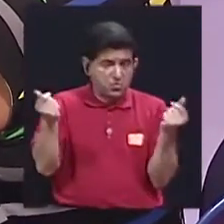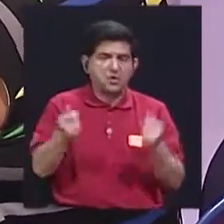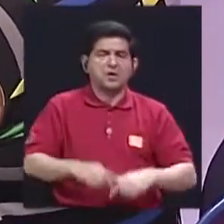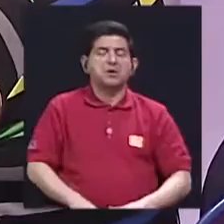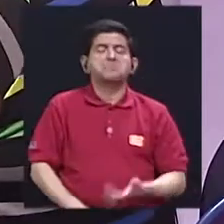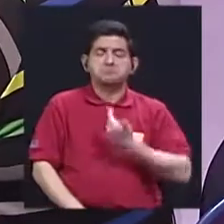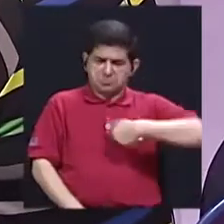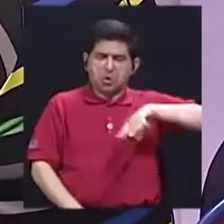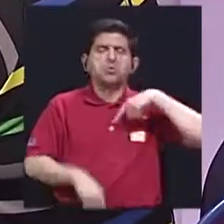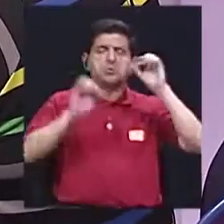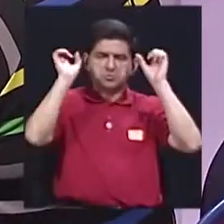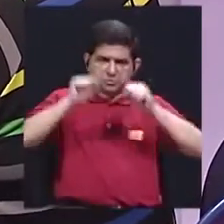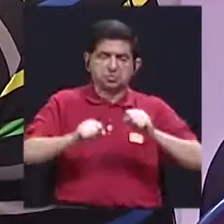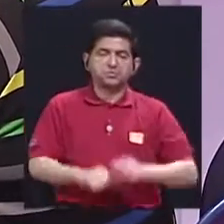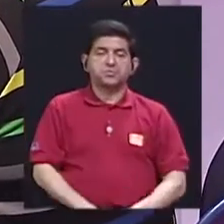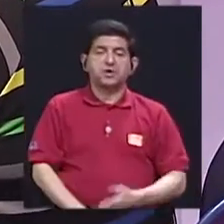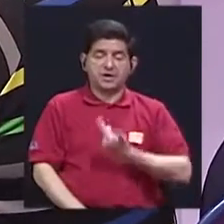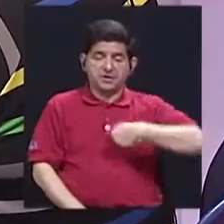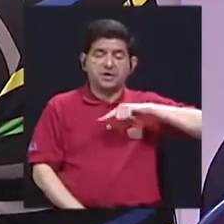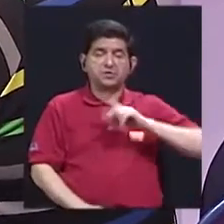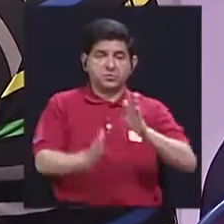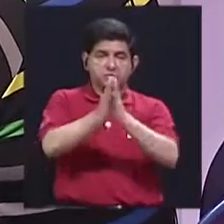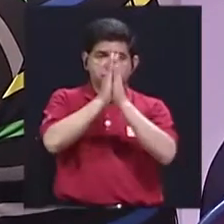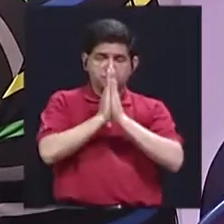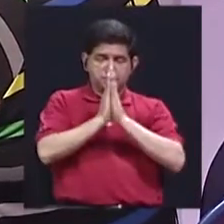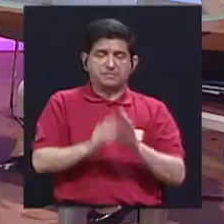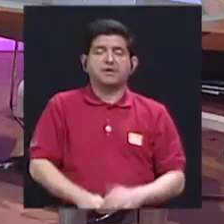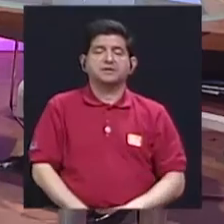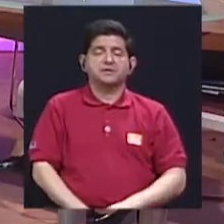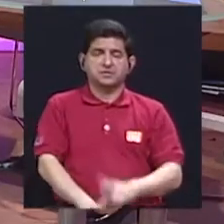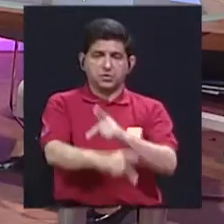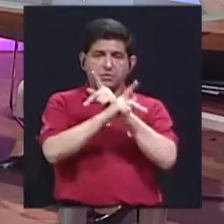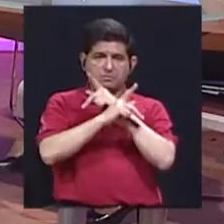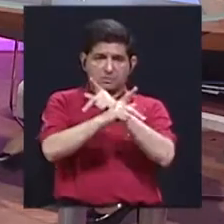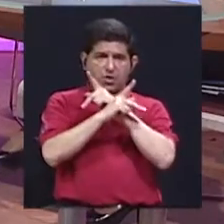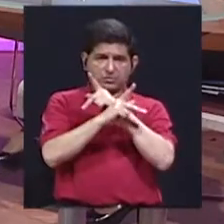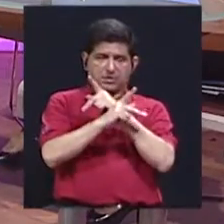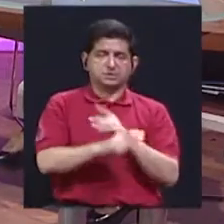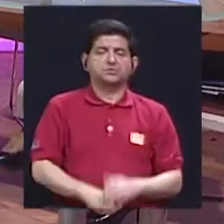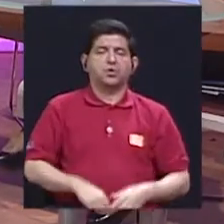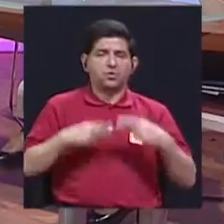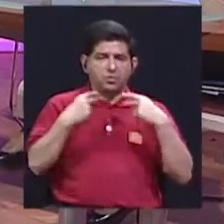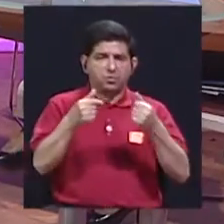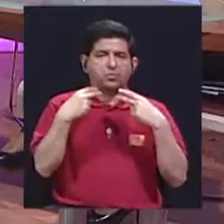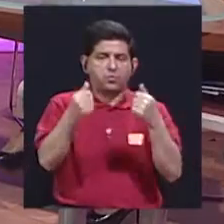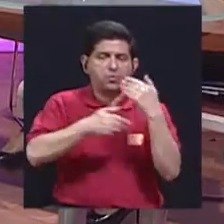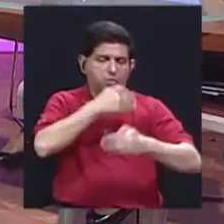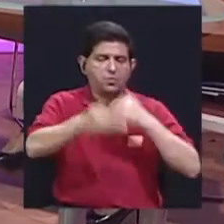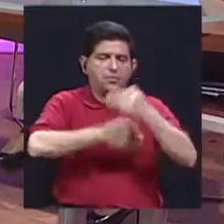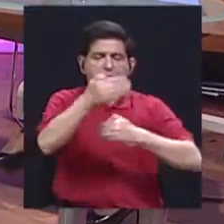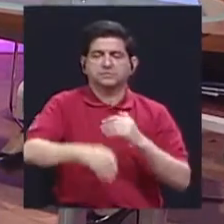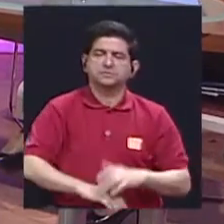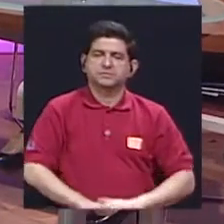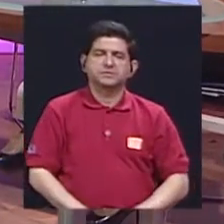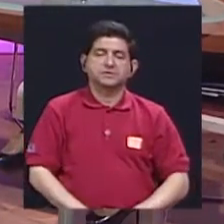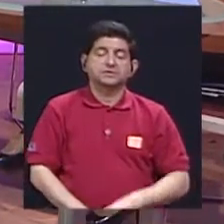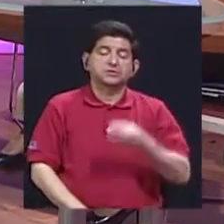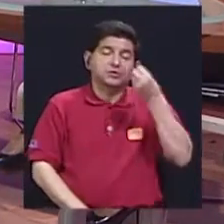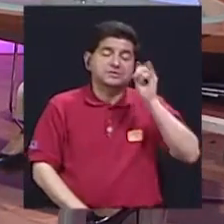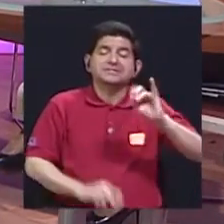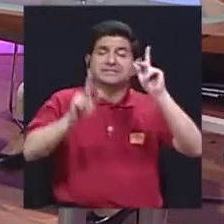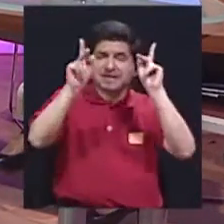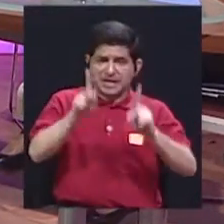dirigirse a nosotros y nosotros mediante un recurso de amparo podemos y agilizar el proceso esto es si la